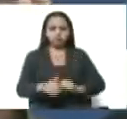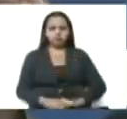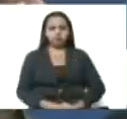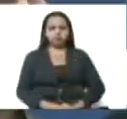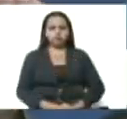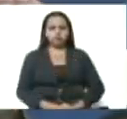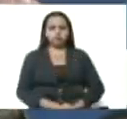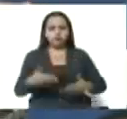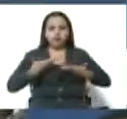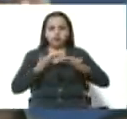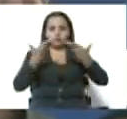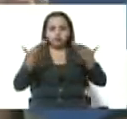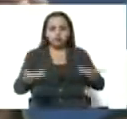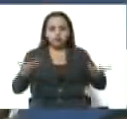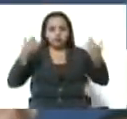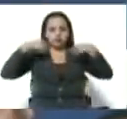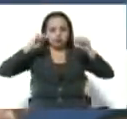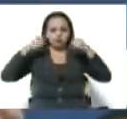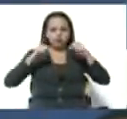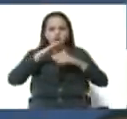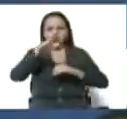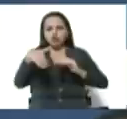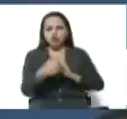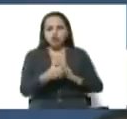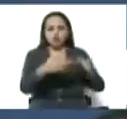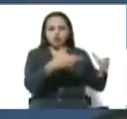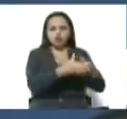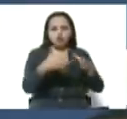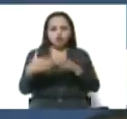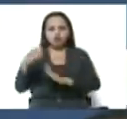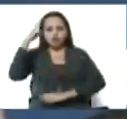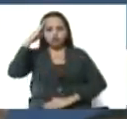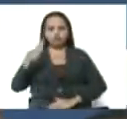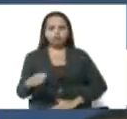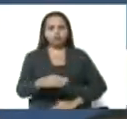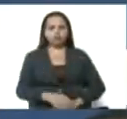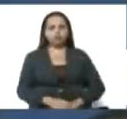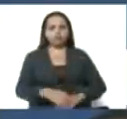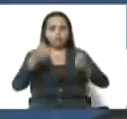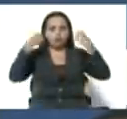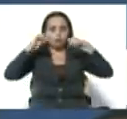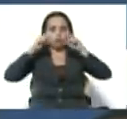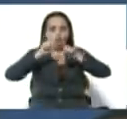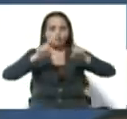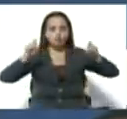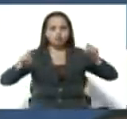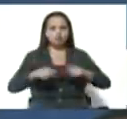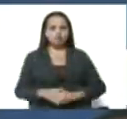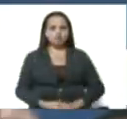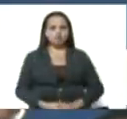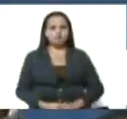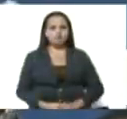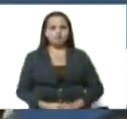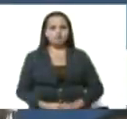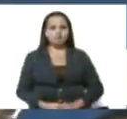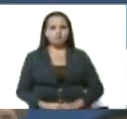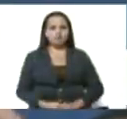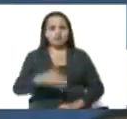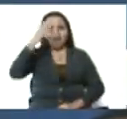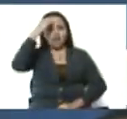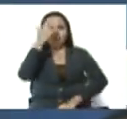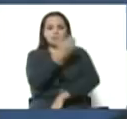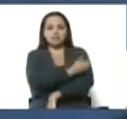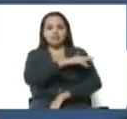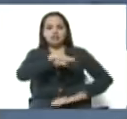entrenando todas nuestras tropas entrenando a la milicia nacional